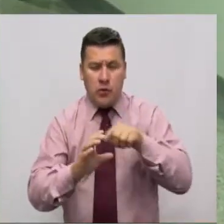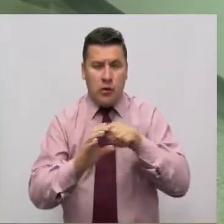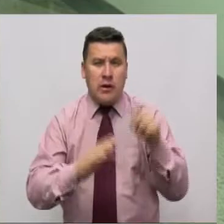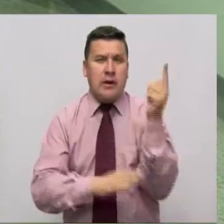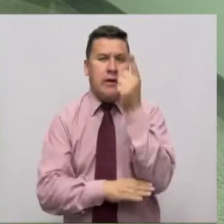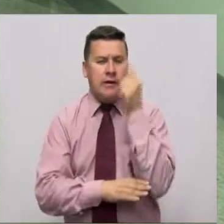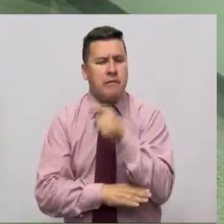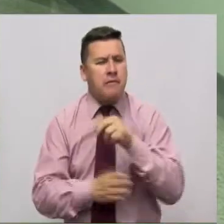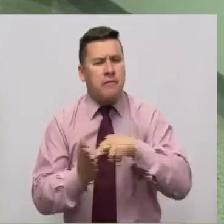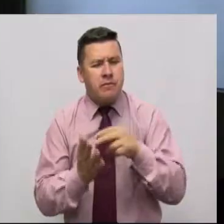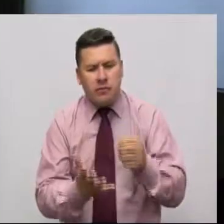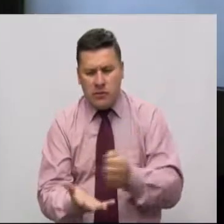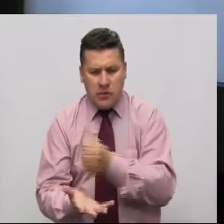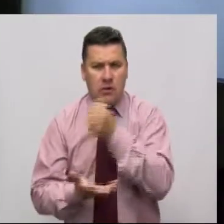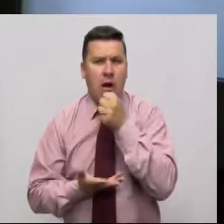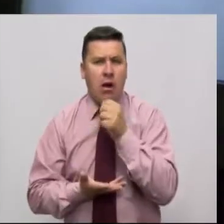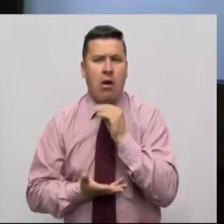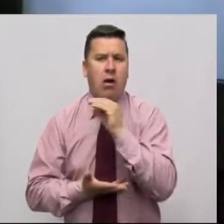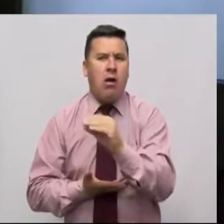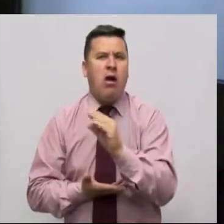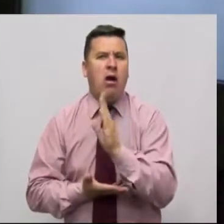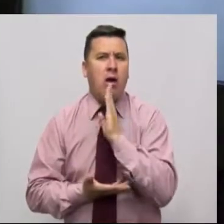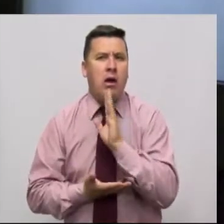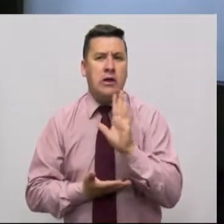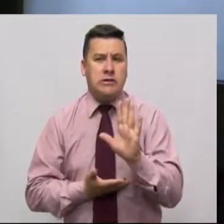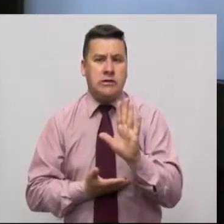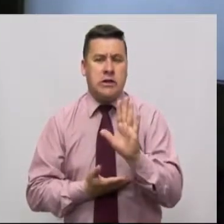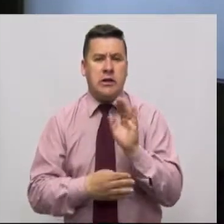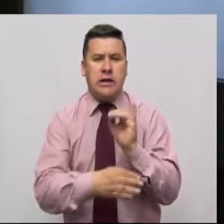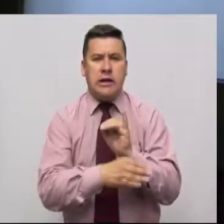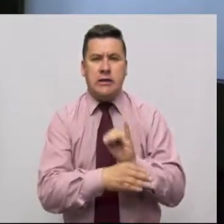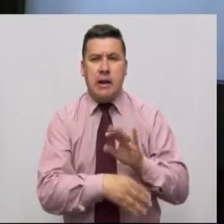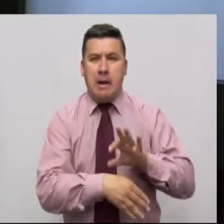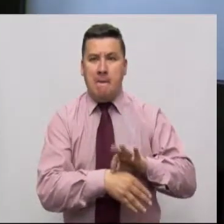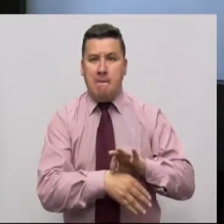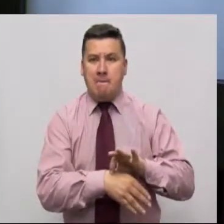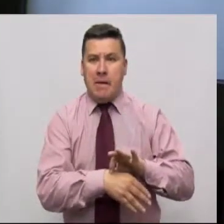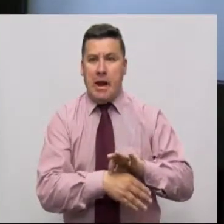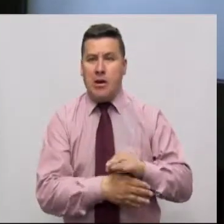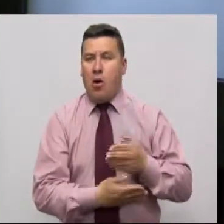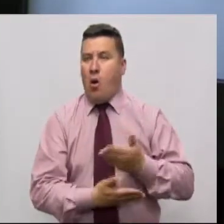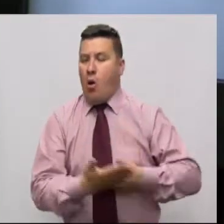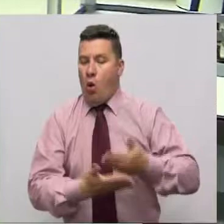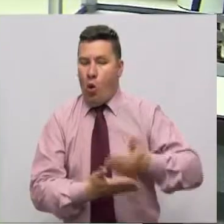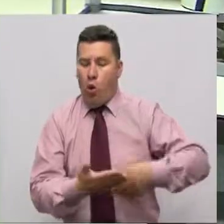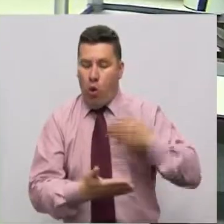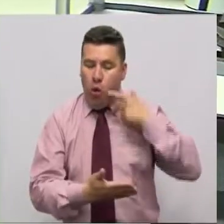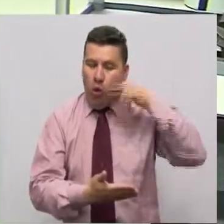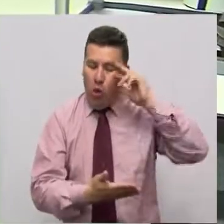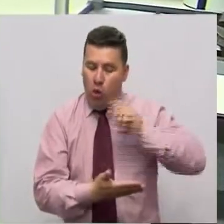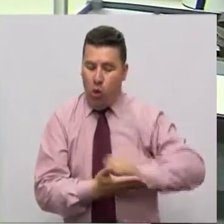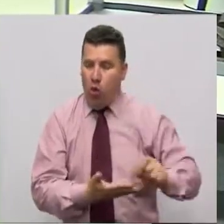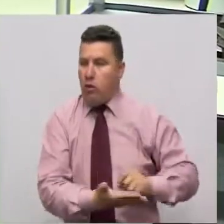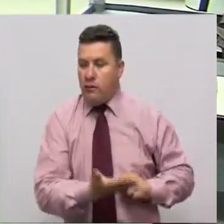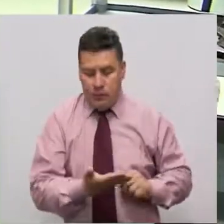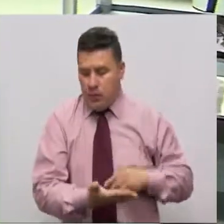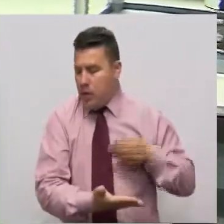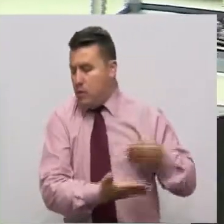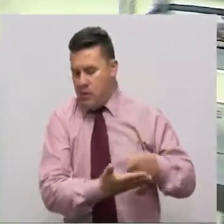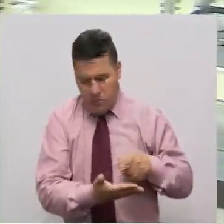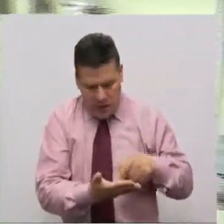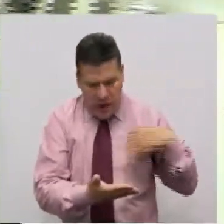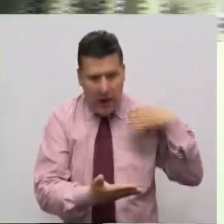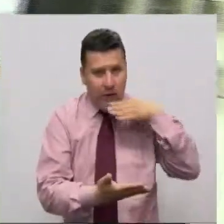la Contraloría, estos recursos terminaron en manos de 5 instituciones médicas de papel, creadas para defraudar